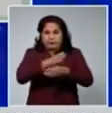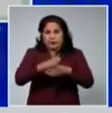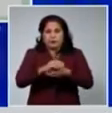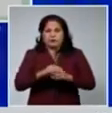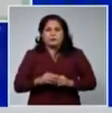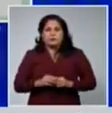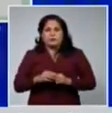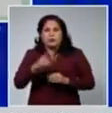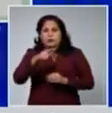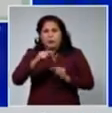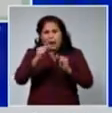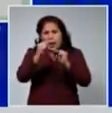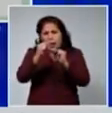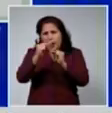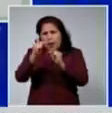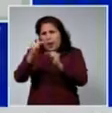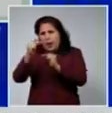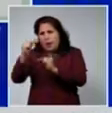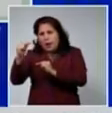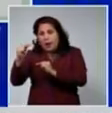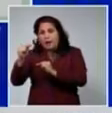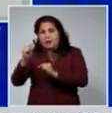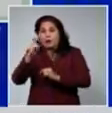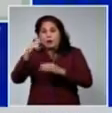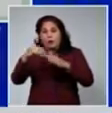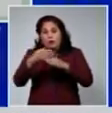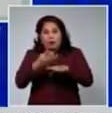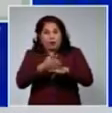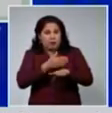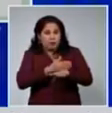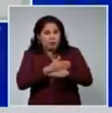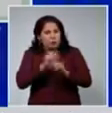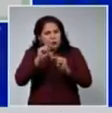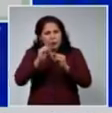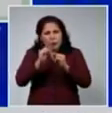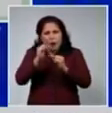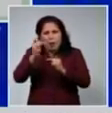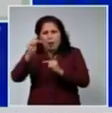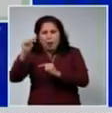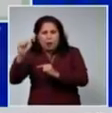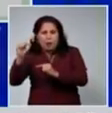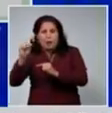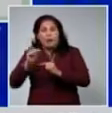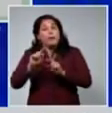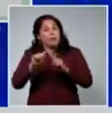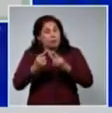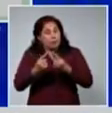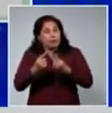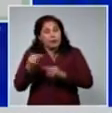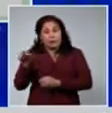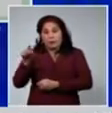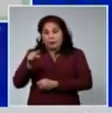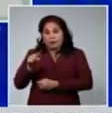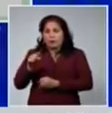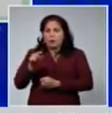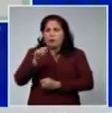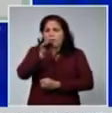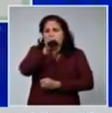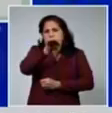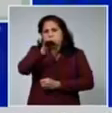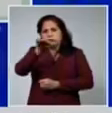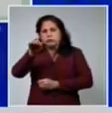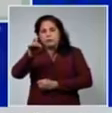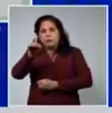el número de casos en los dos días anteriores pero indiscutiblemente voy a hacer con una receta el con